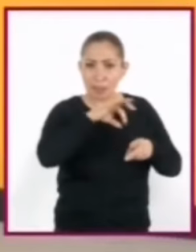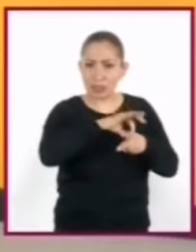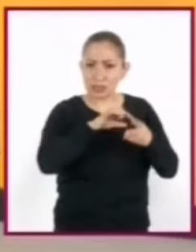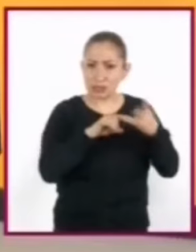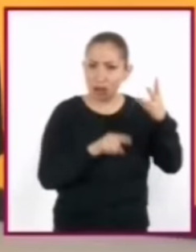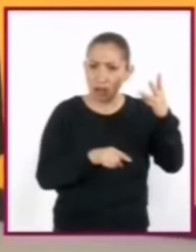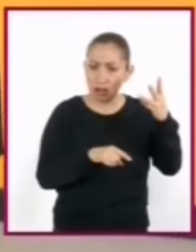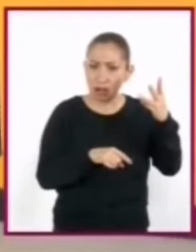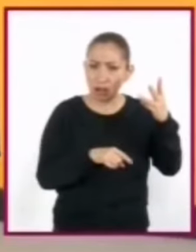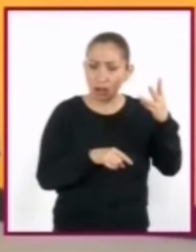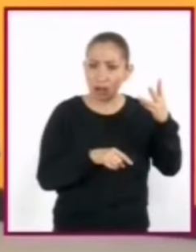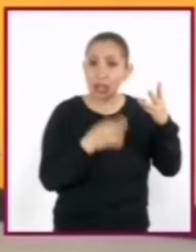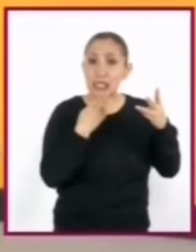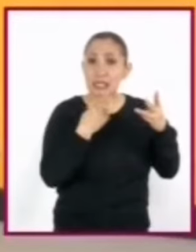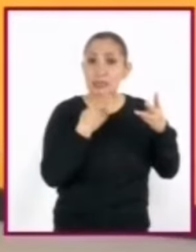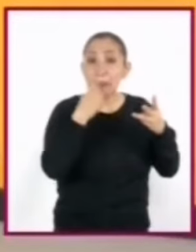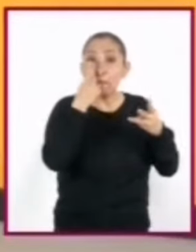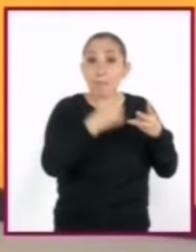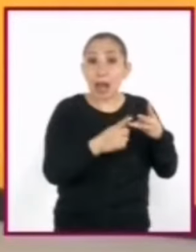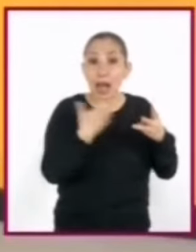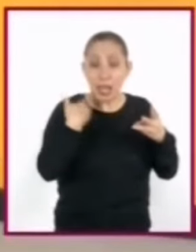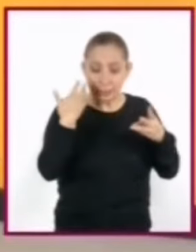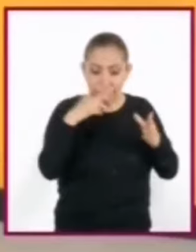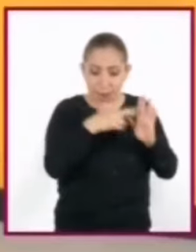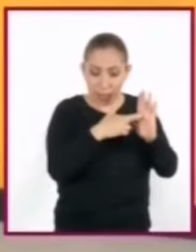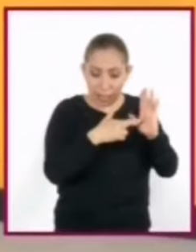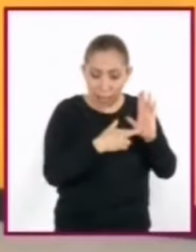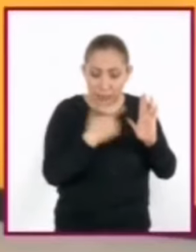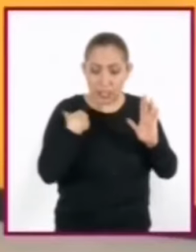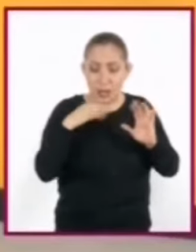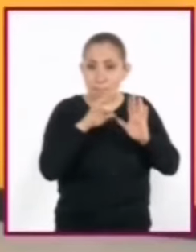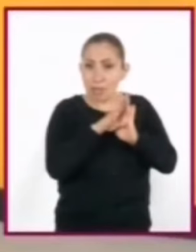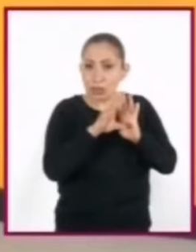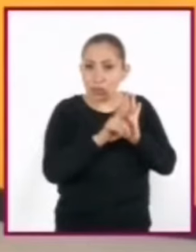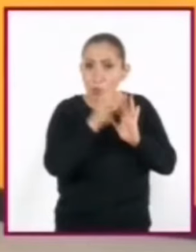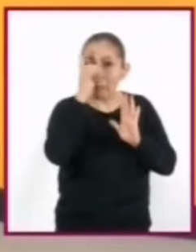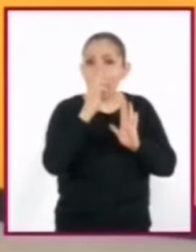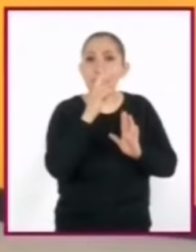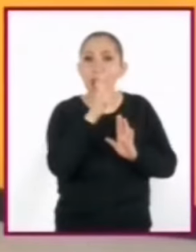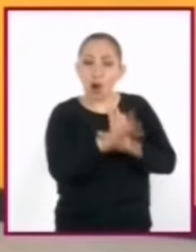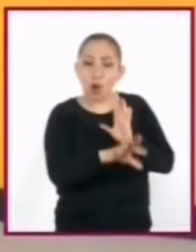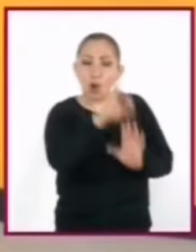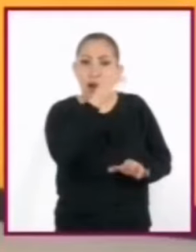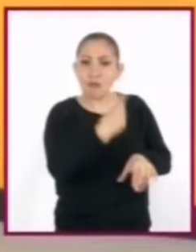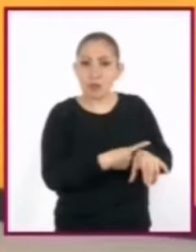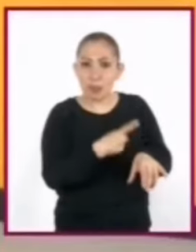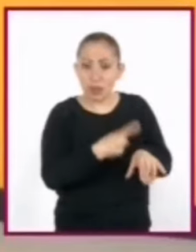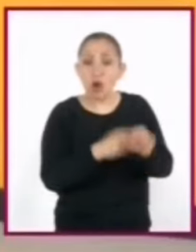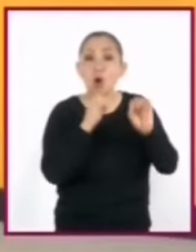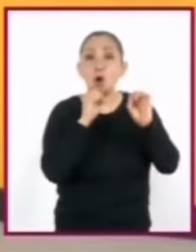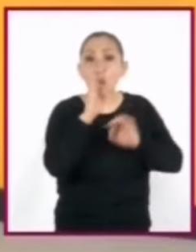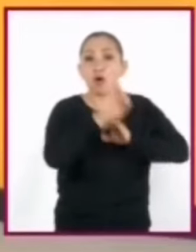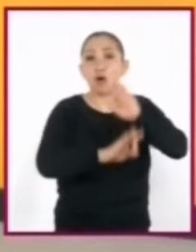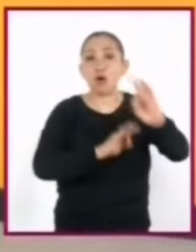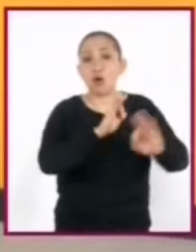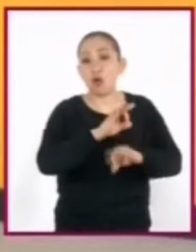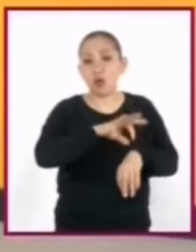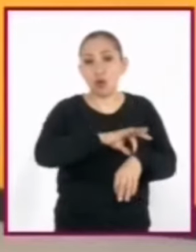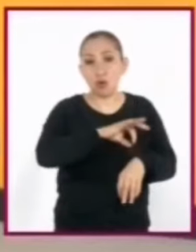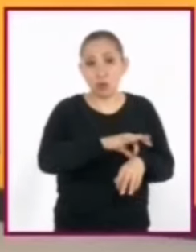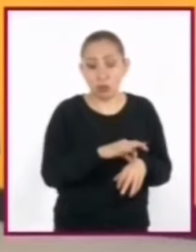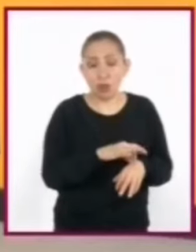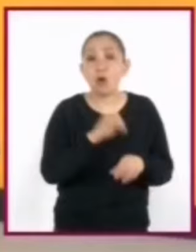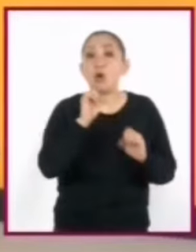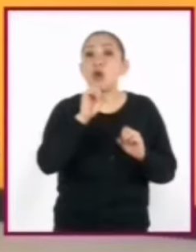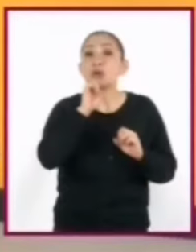medicina. Sirve para establecer principios y métodos para obtener mejores diagnósticos y tratamientos médicos,